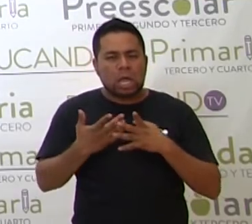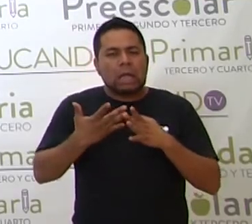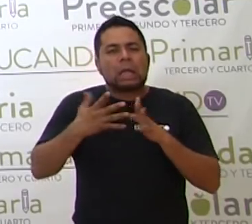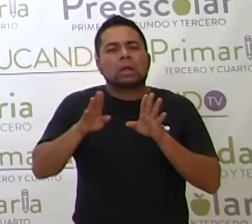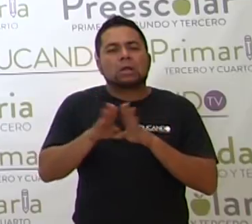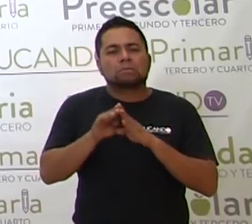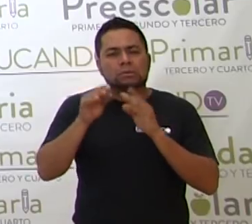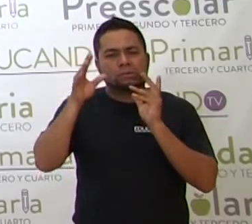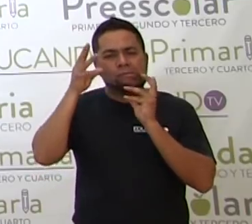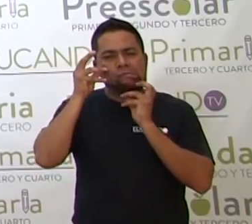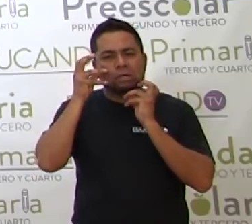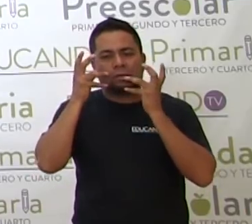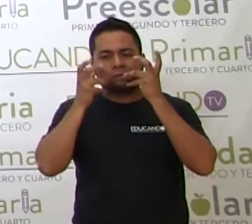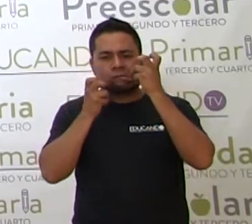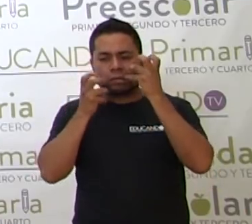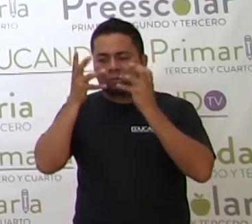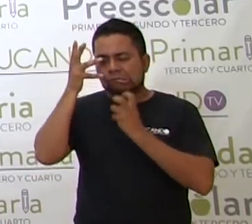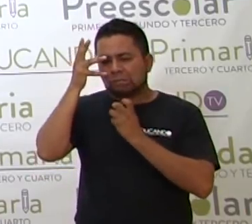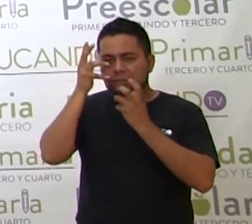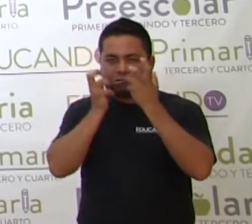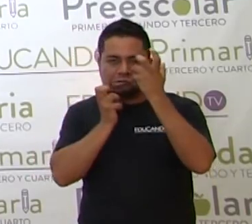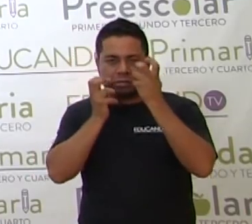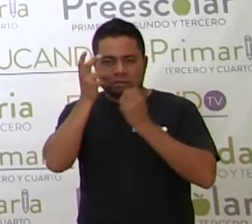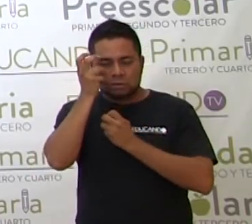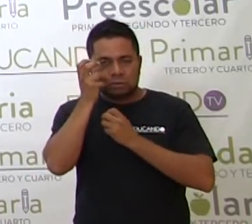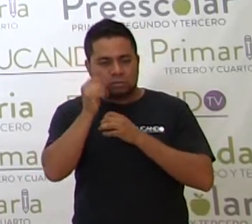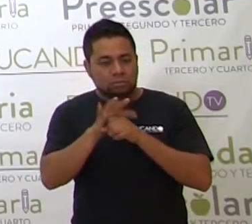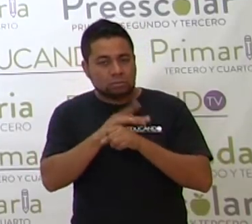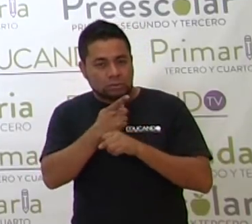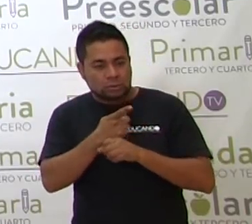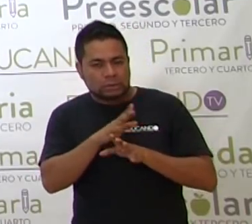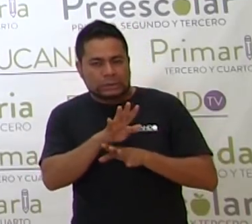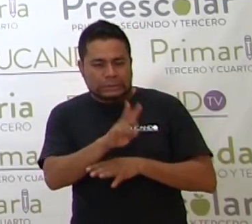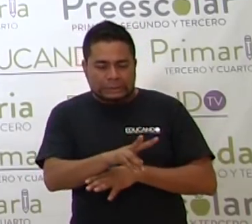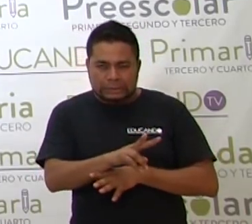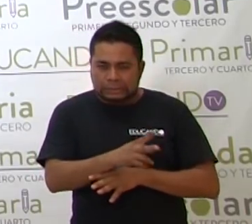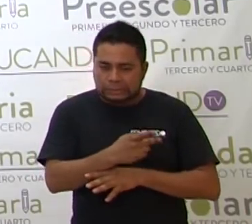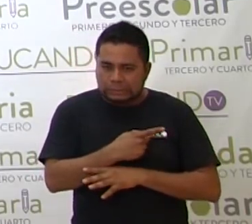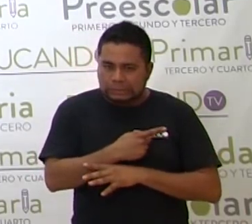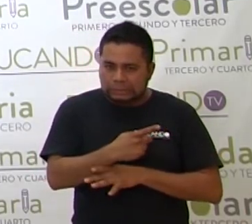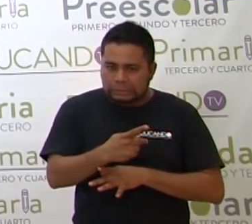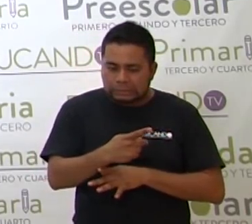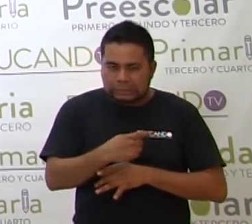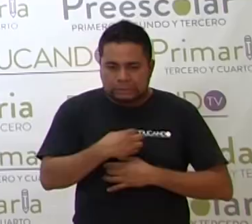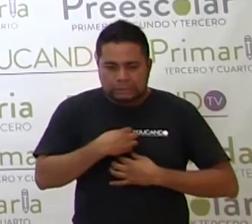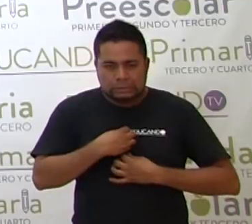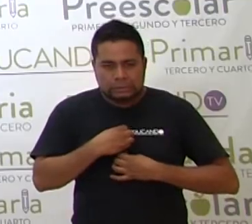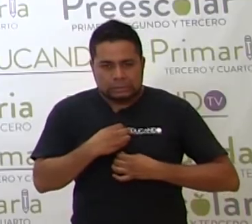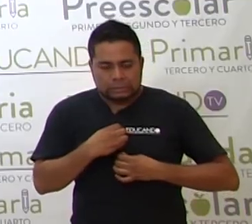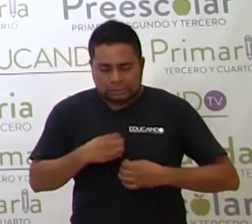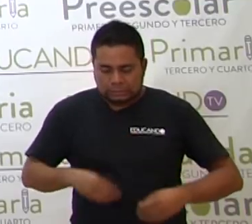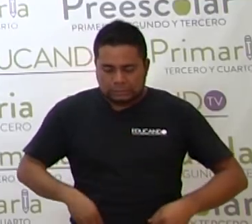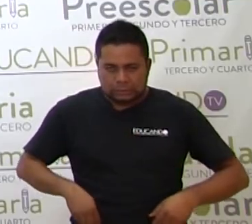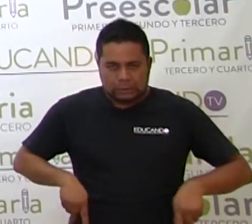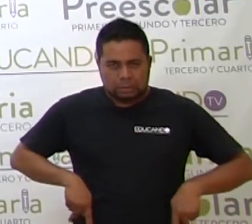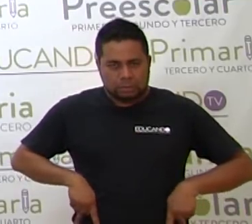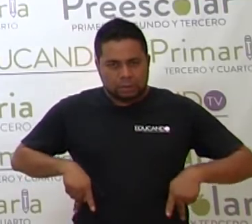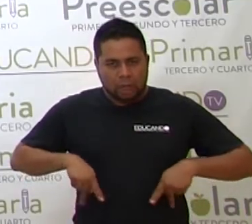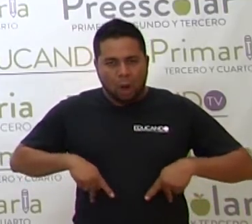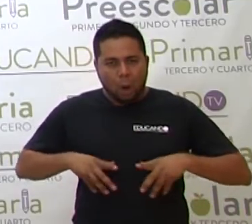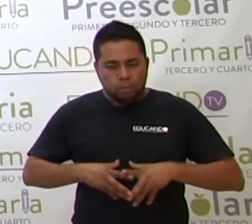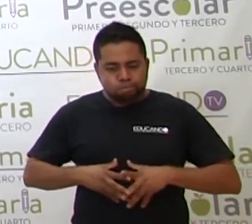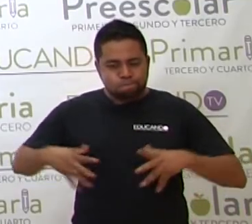arrugas muy finas. Debido a su pobreza, vestía un viejo pantalón